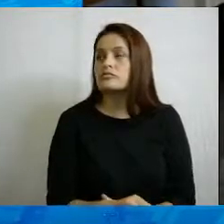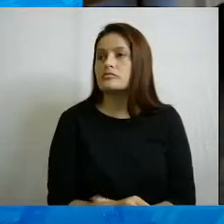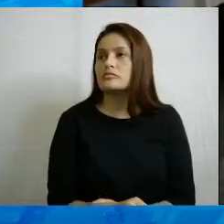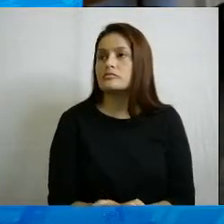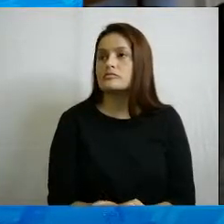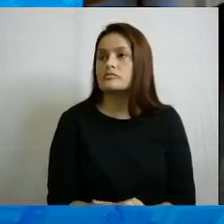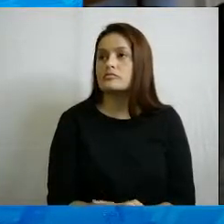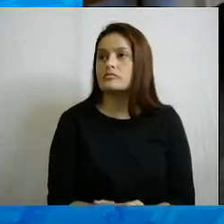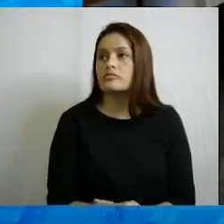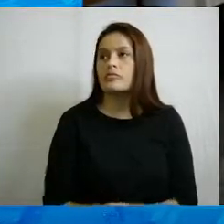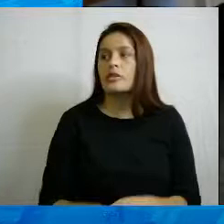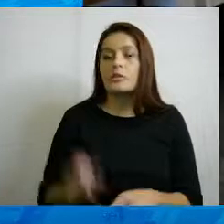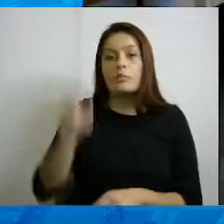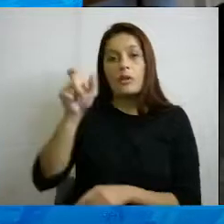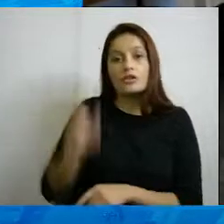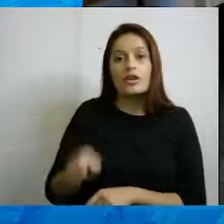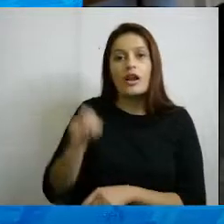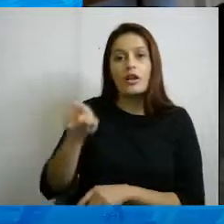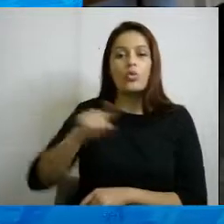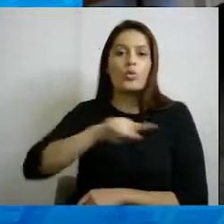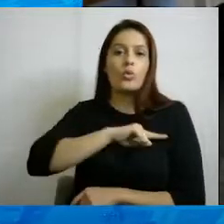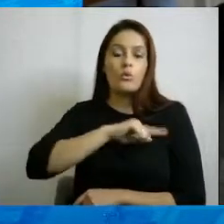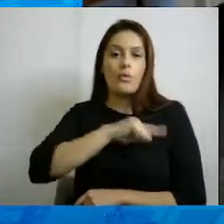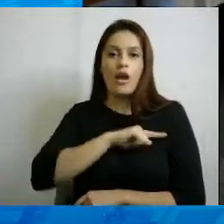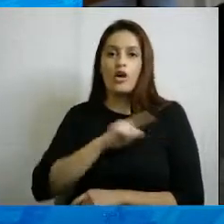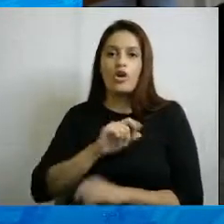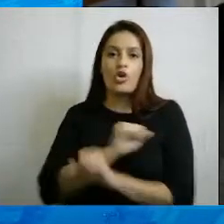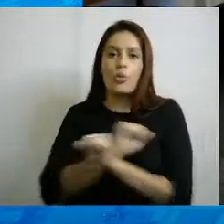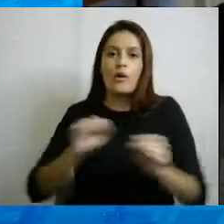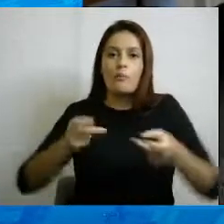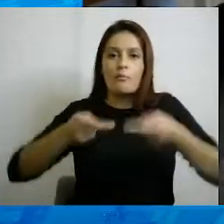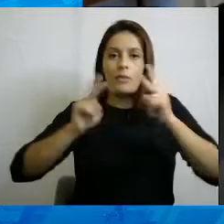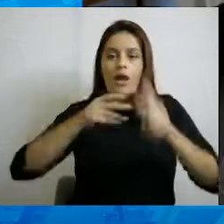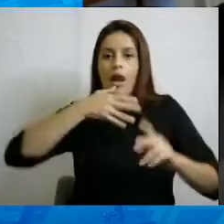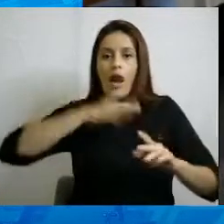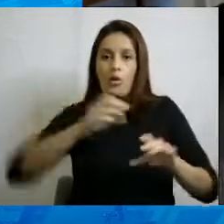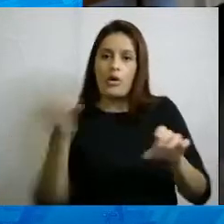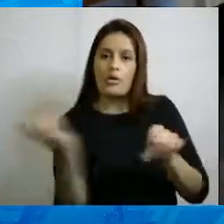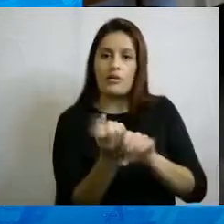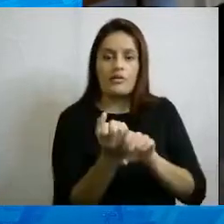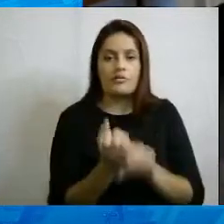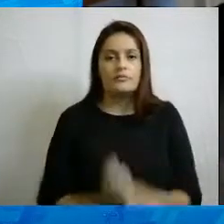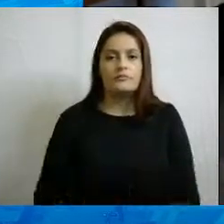está privando de tener el servicio que es agua.